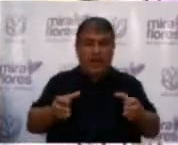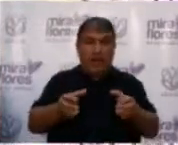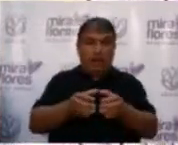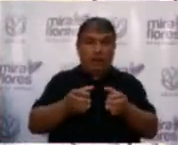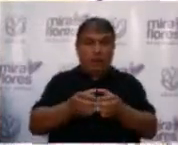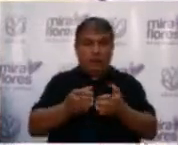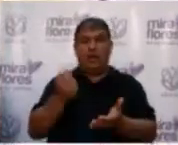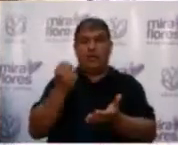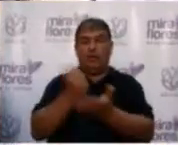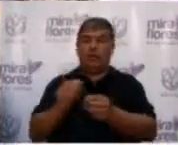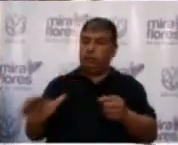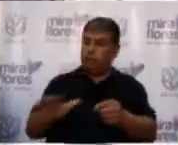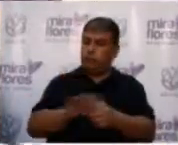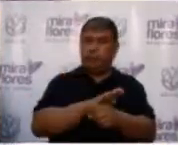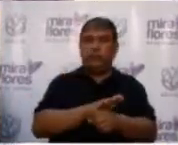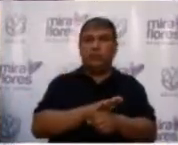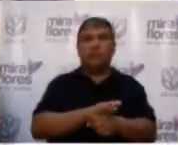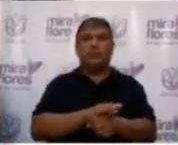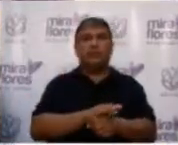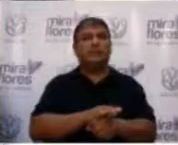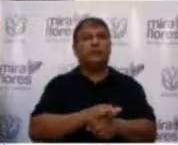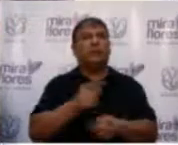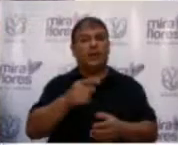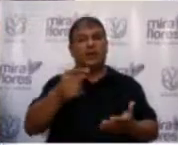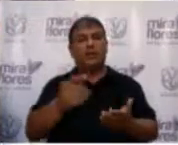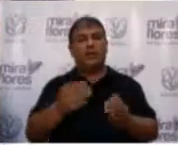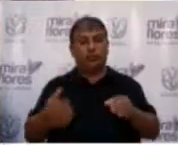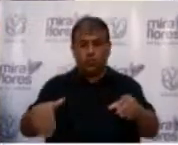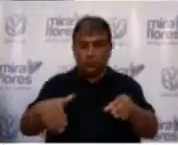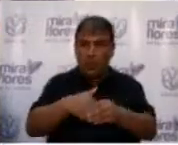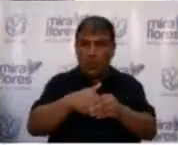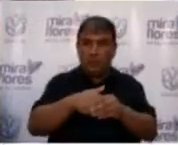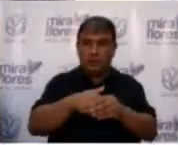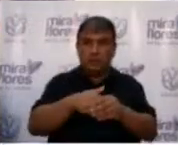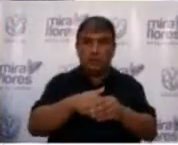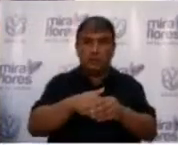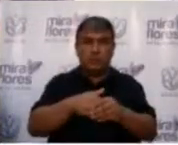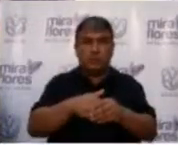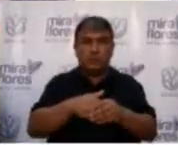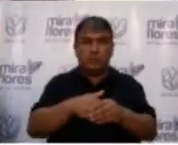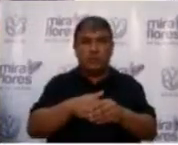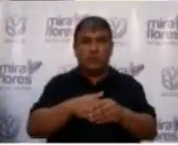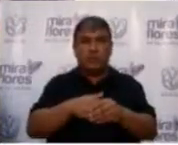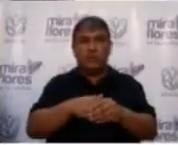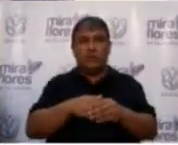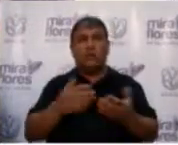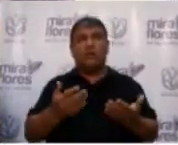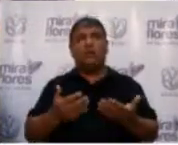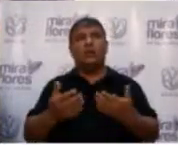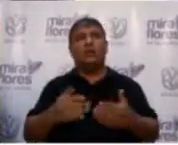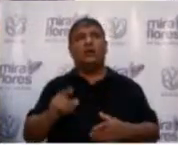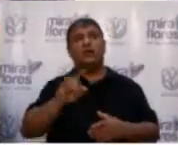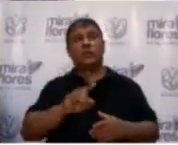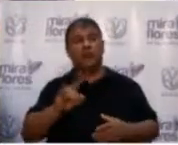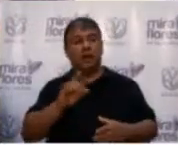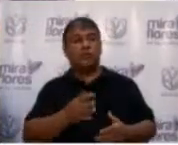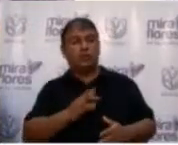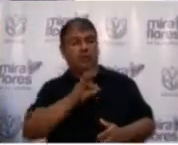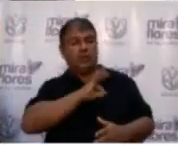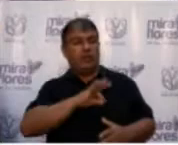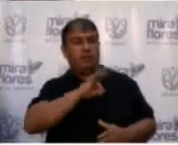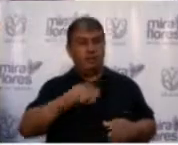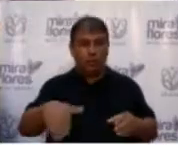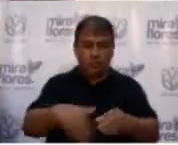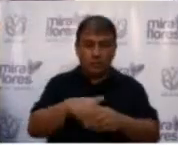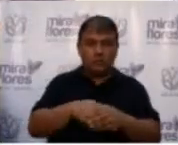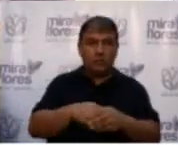que además se aprobó por unanimidad, estos convenios, hablando con el señor Augusto Vega, la utilidad de estos convenios,